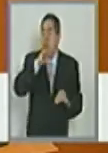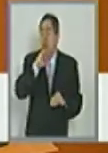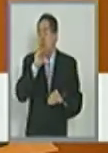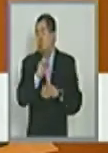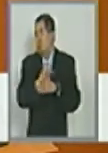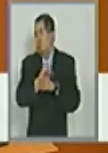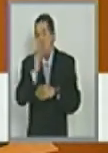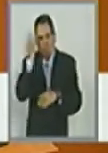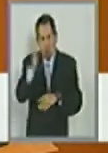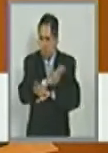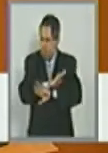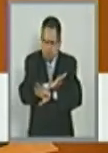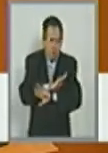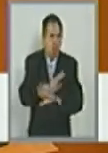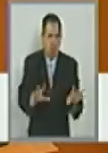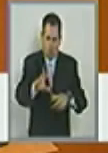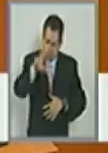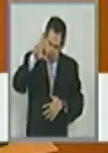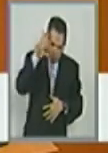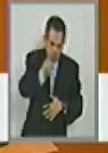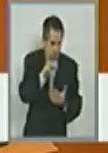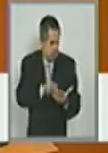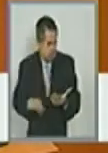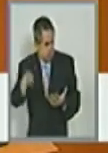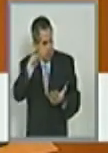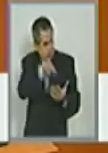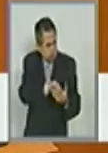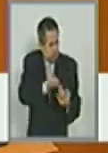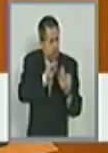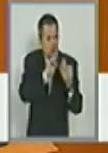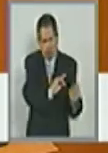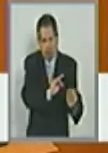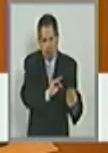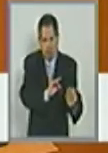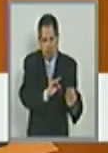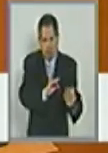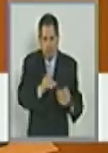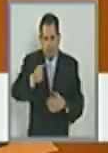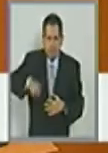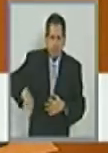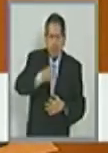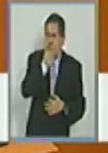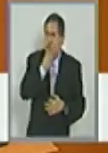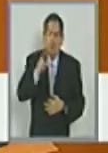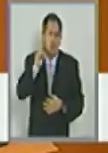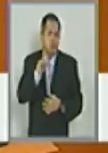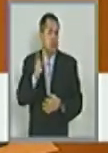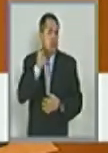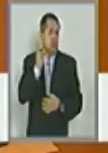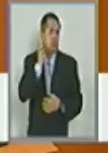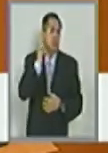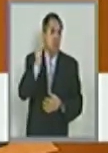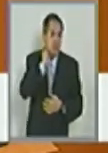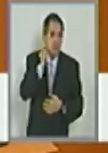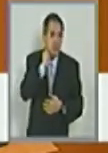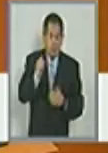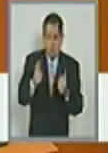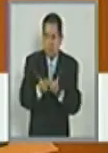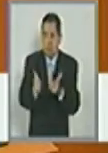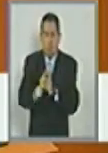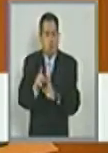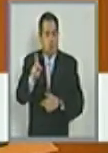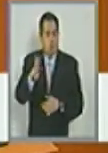indiferente ante esta cruel y terrible situación. Los legisladores y las legisladoras del